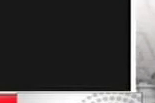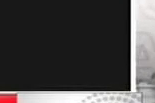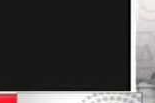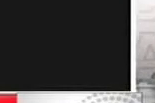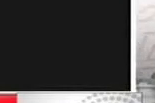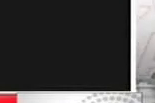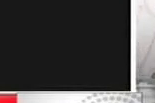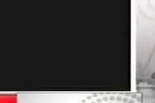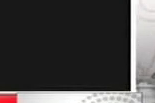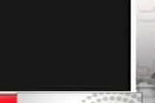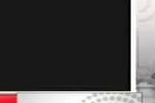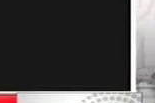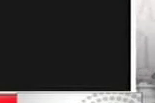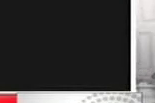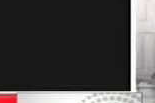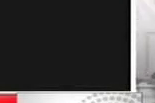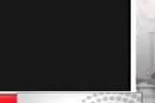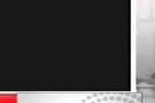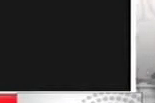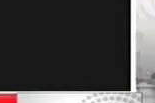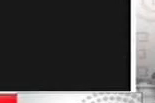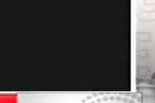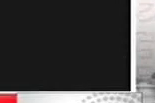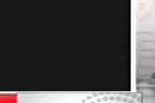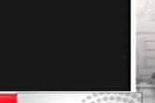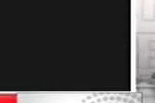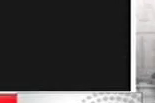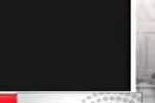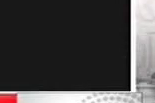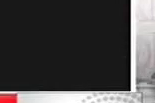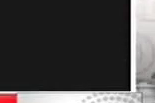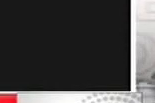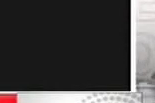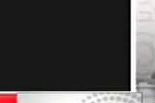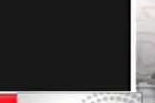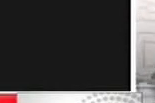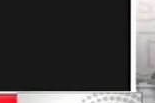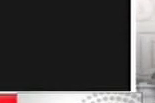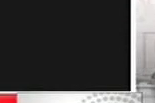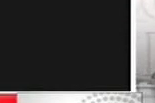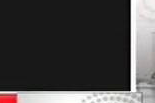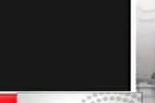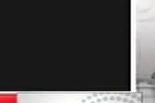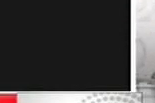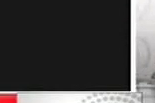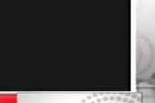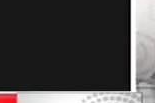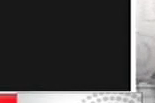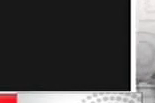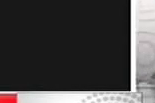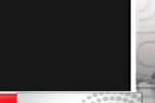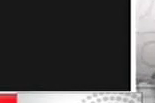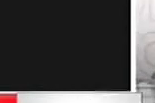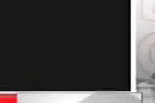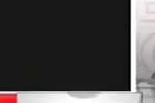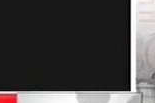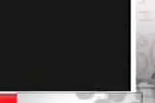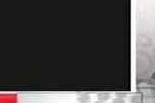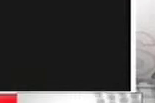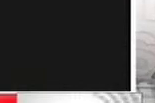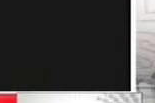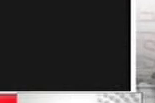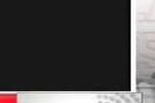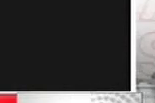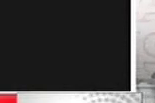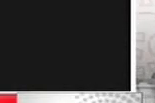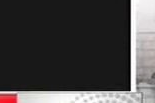retos grandes hacia adelante. Tengo que también señalar que en este momento la Autoridad de Reconstrucción con Cambios es